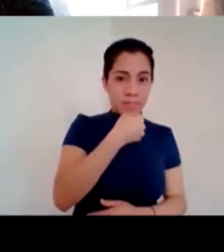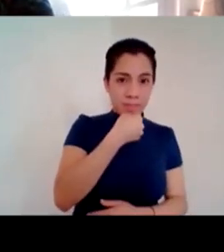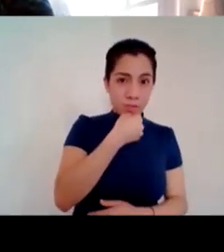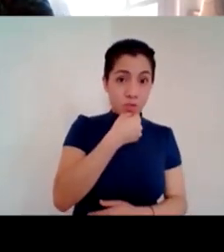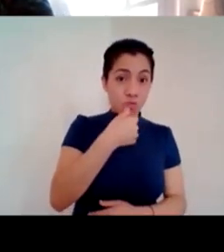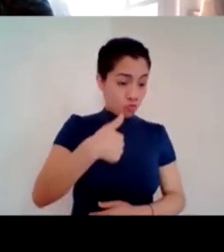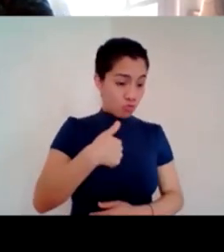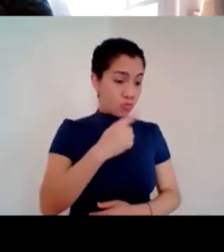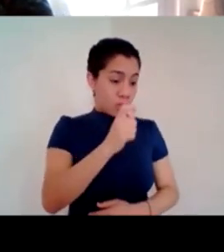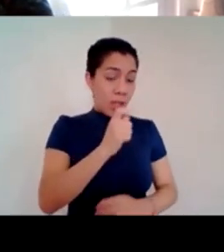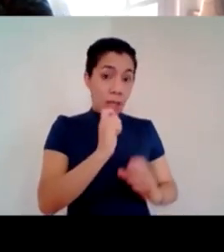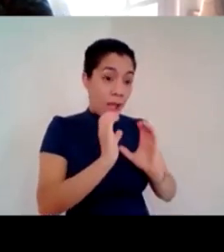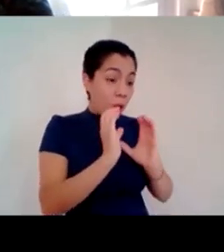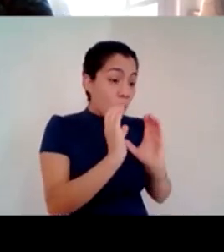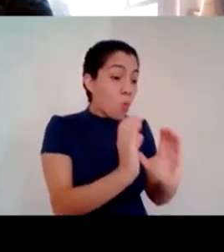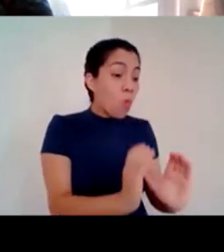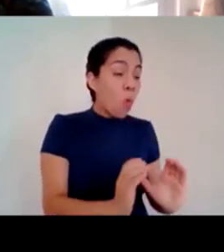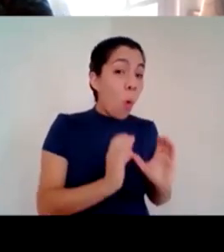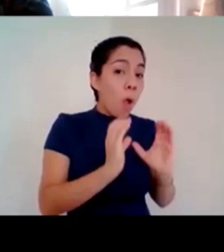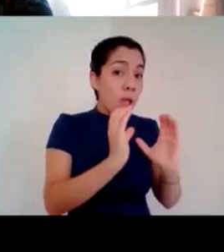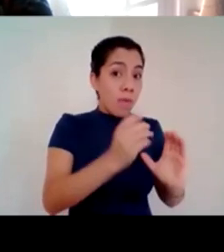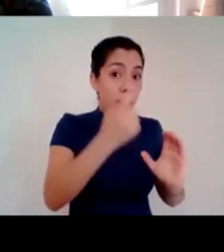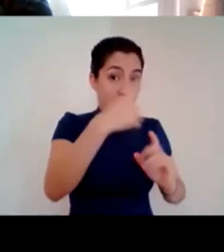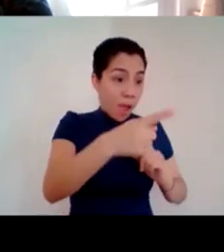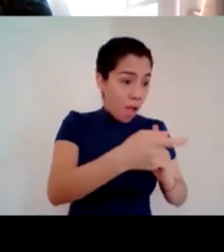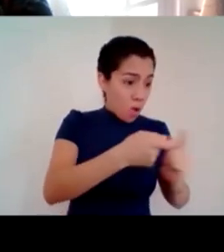porque te quiero controlar